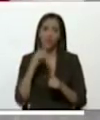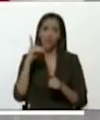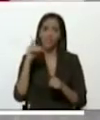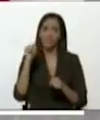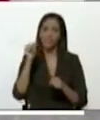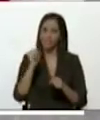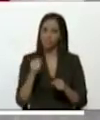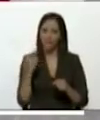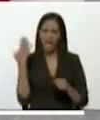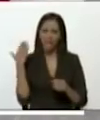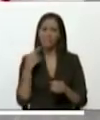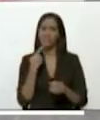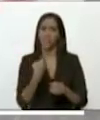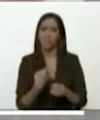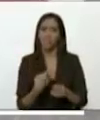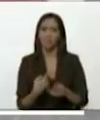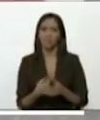dije,